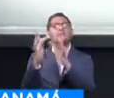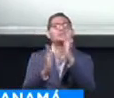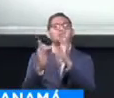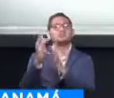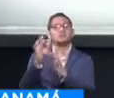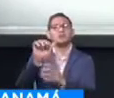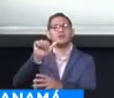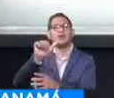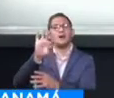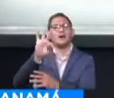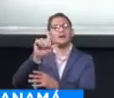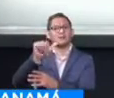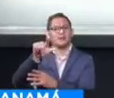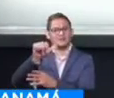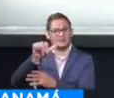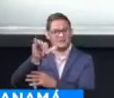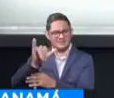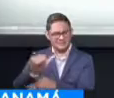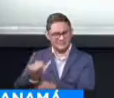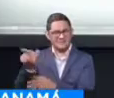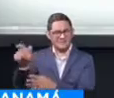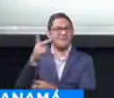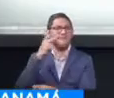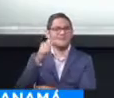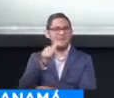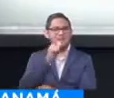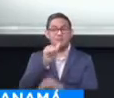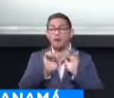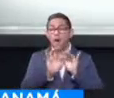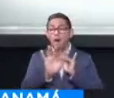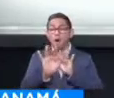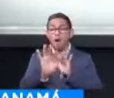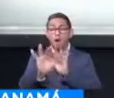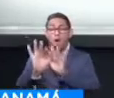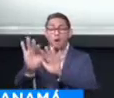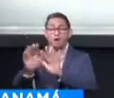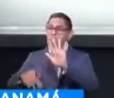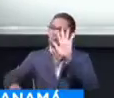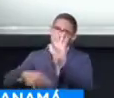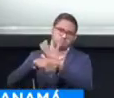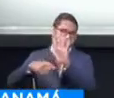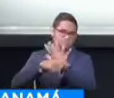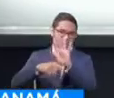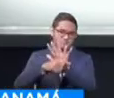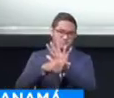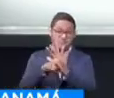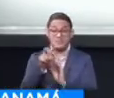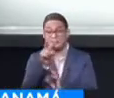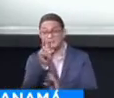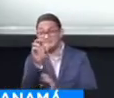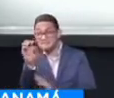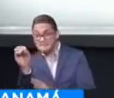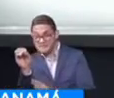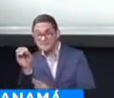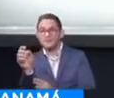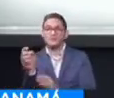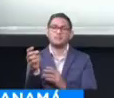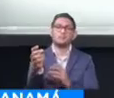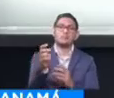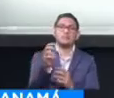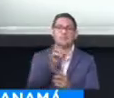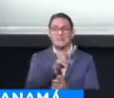está suspendida ya que el fin de semana del 20 y 21 de febrero próximo